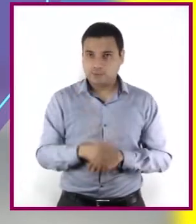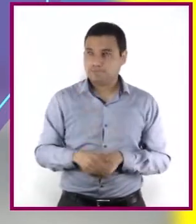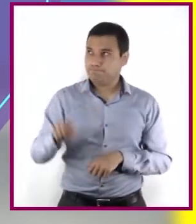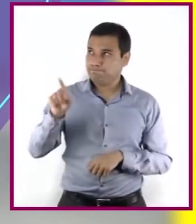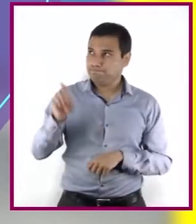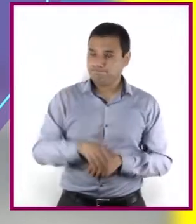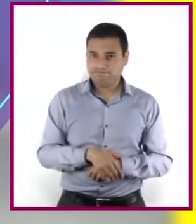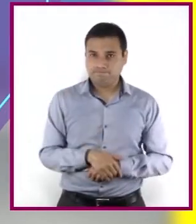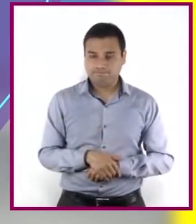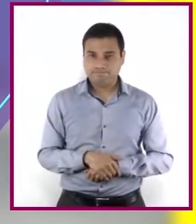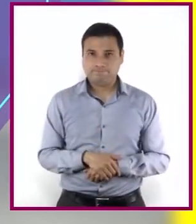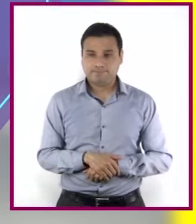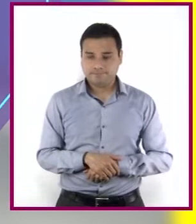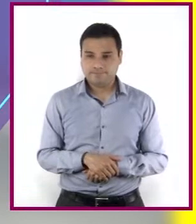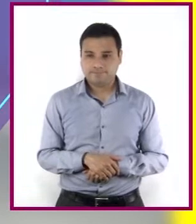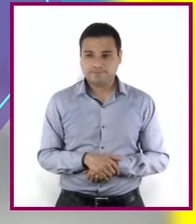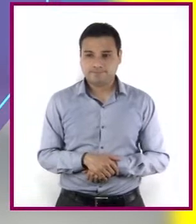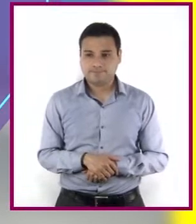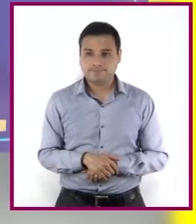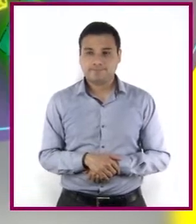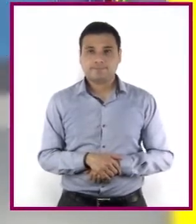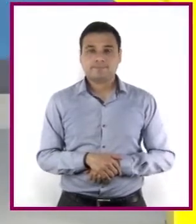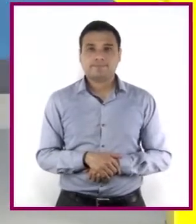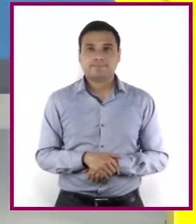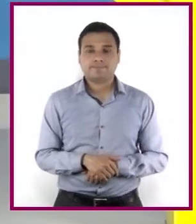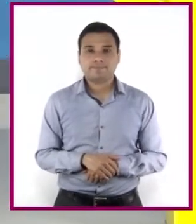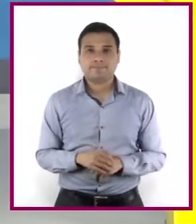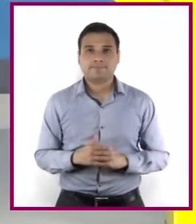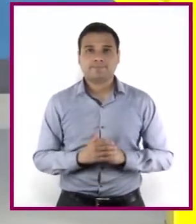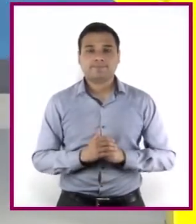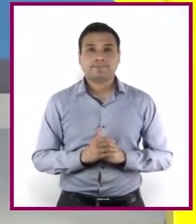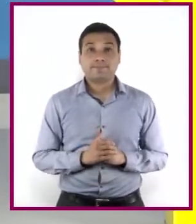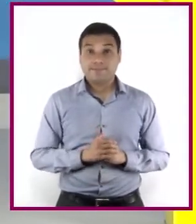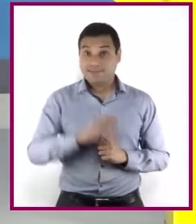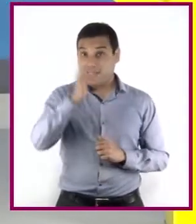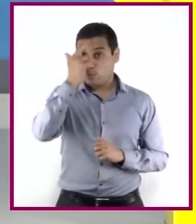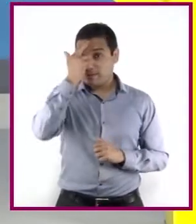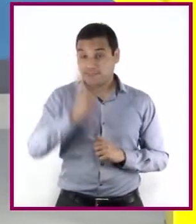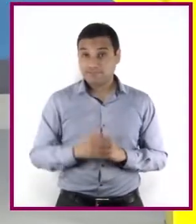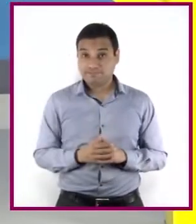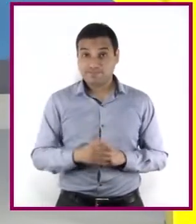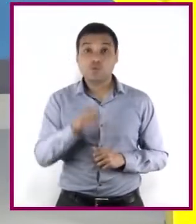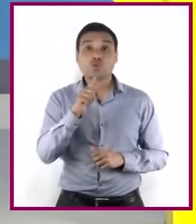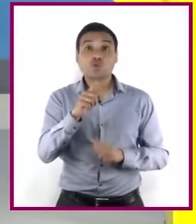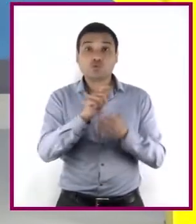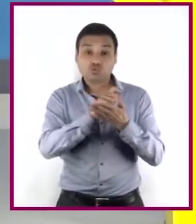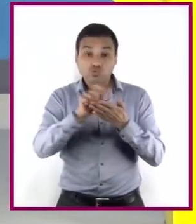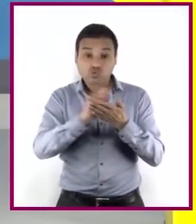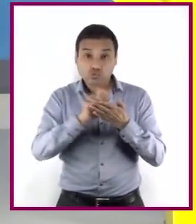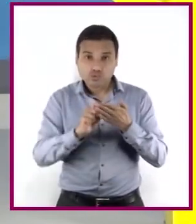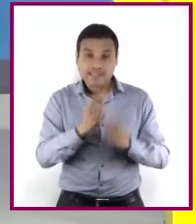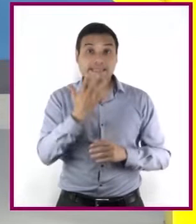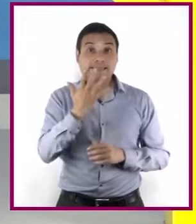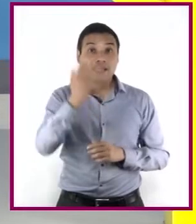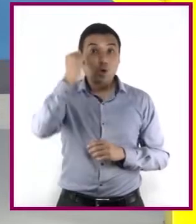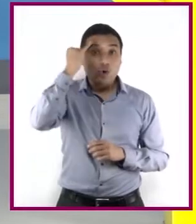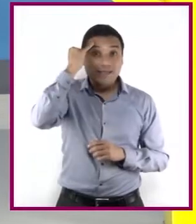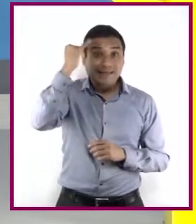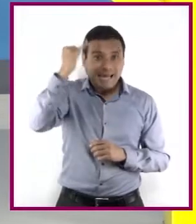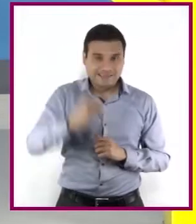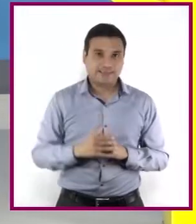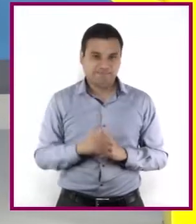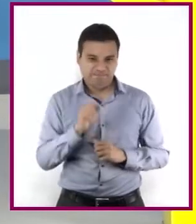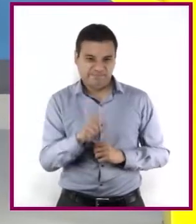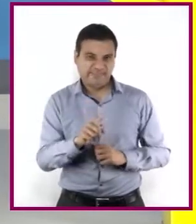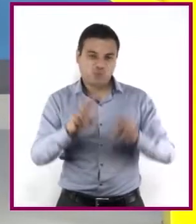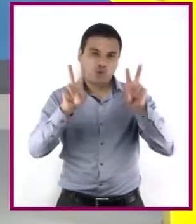visual, necesitan hojas Leyer, punzón y regleta. Recuerden anotar por lo menos 5 ideas generales sobre el tema y todo